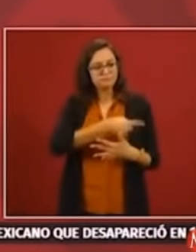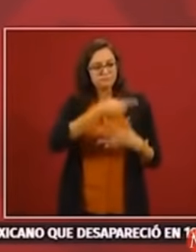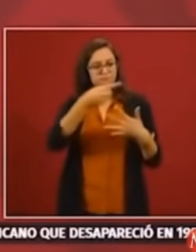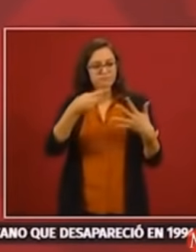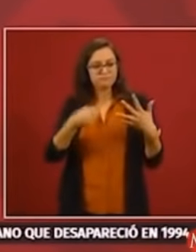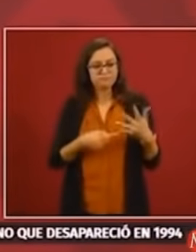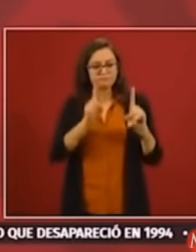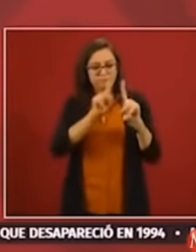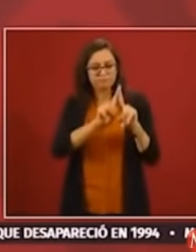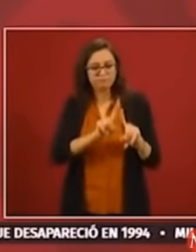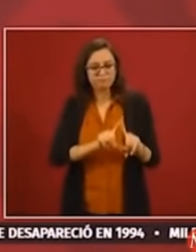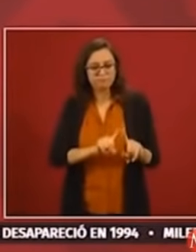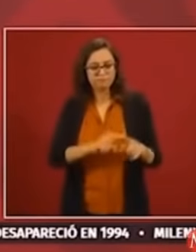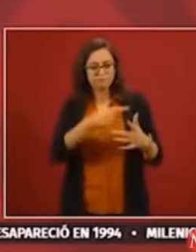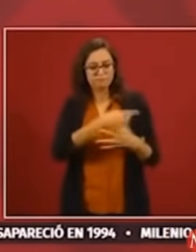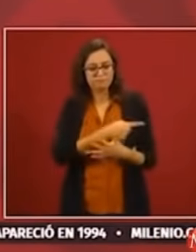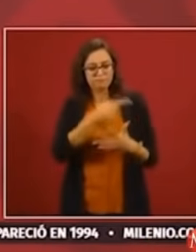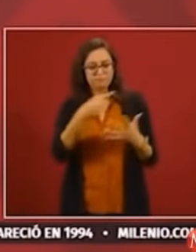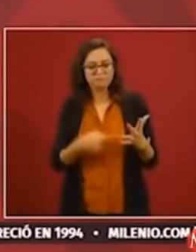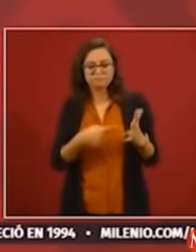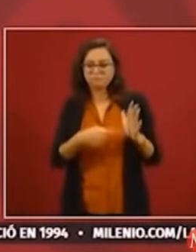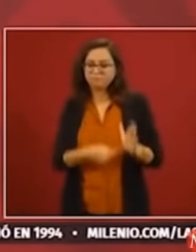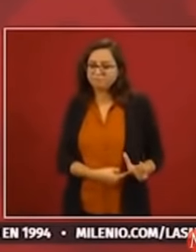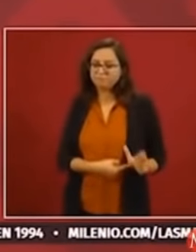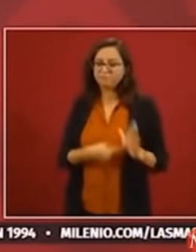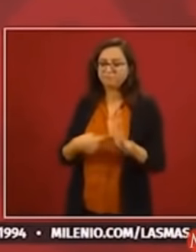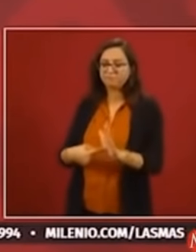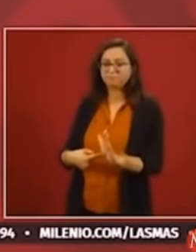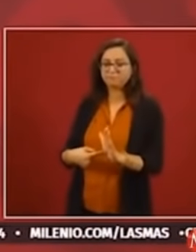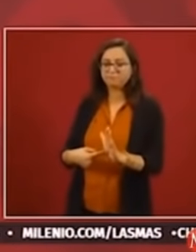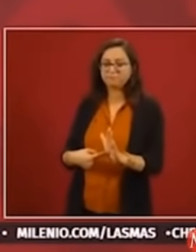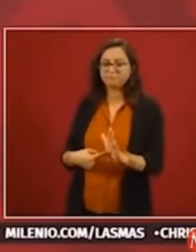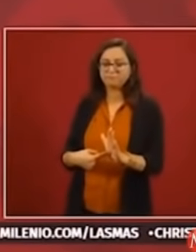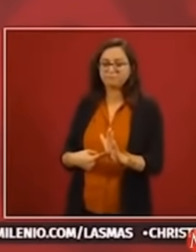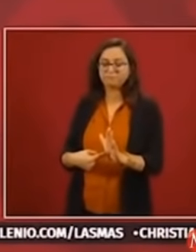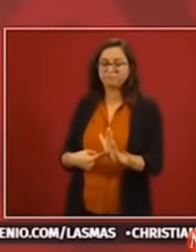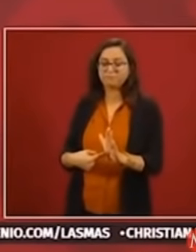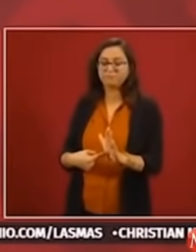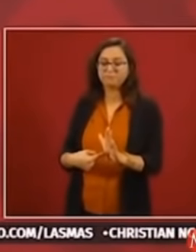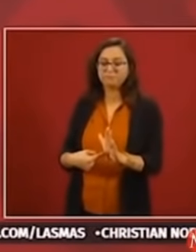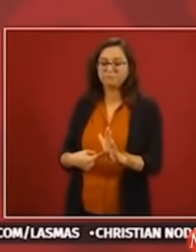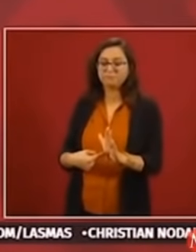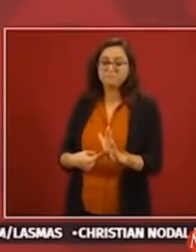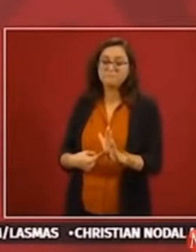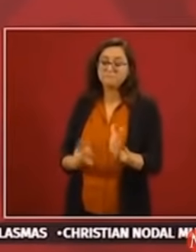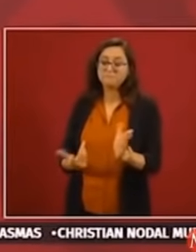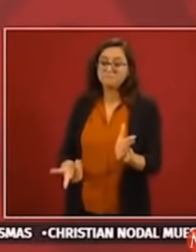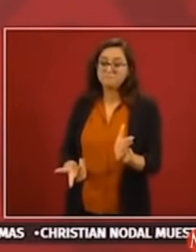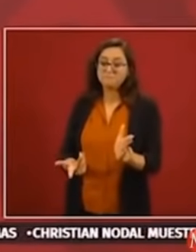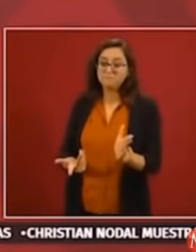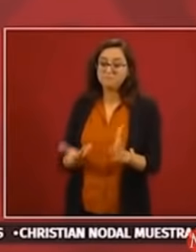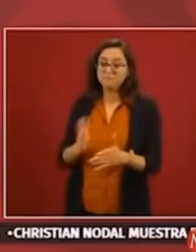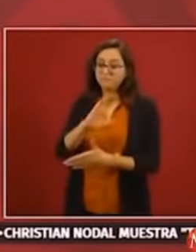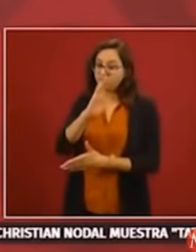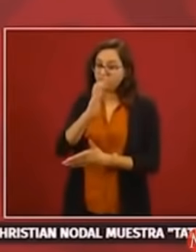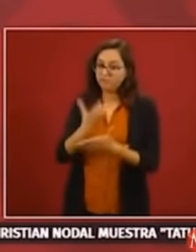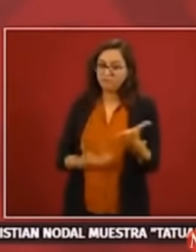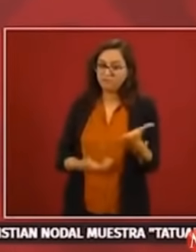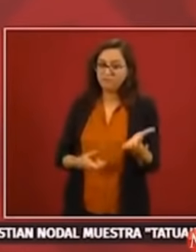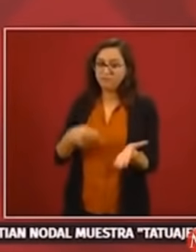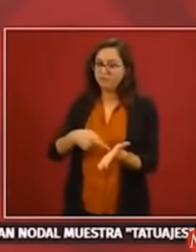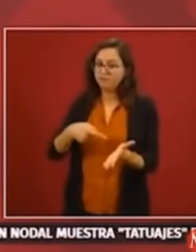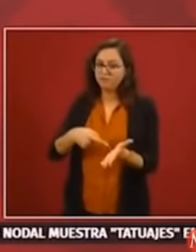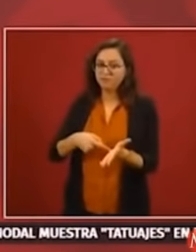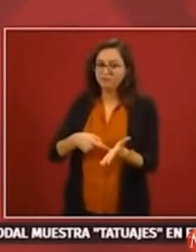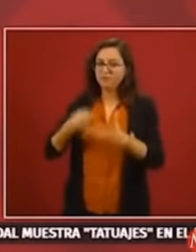elementos para demostrar de que es un contrato